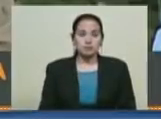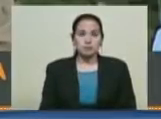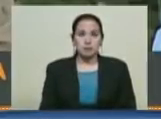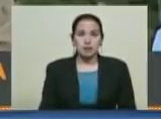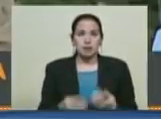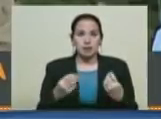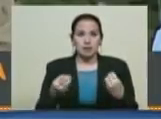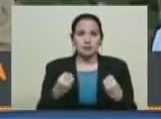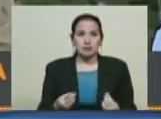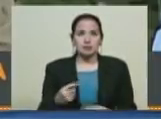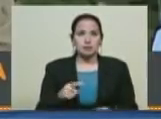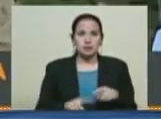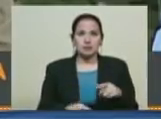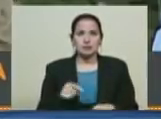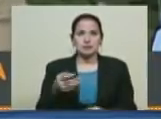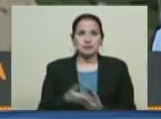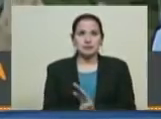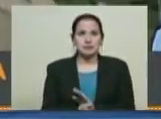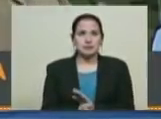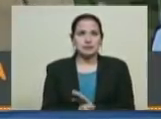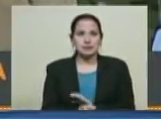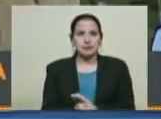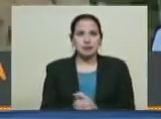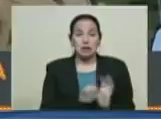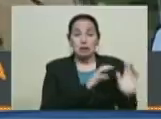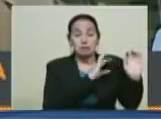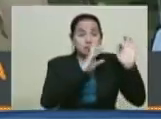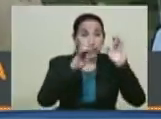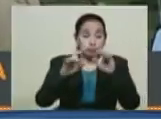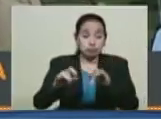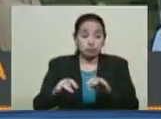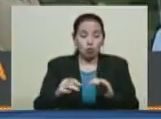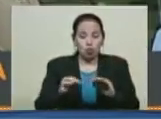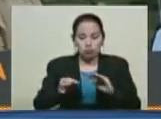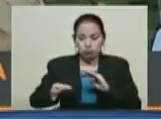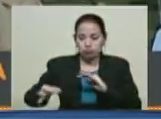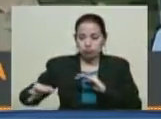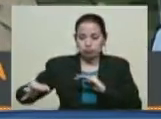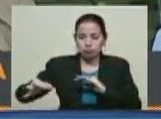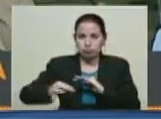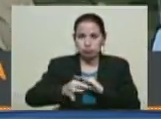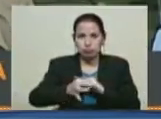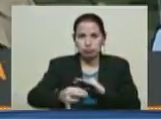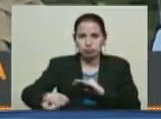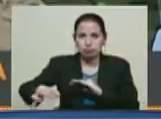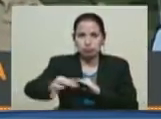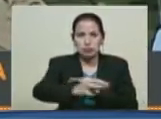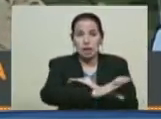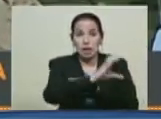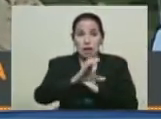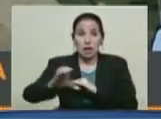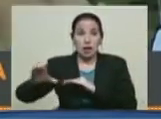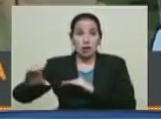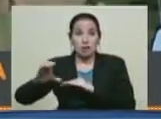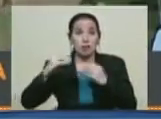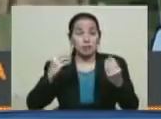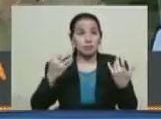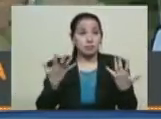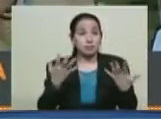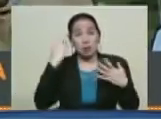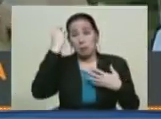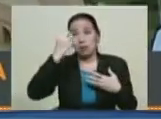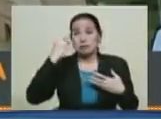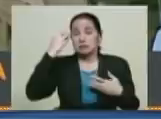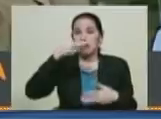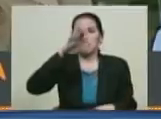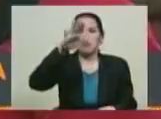Guaira, el pueblo de Vargas. Y así tenemos que ir toda la costa caribe y atlántica de Venezuela. Y además, pensar en el